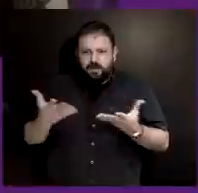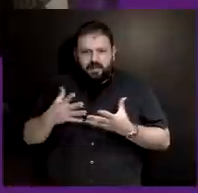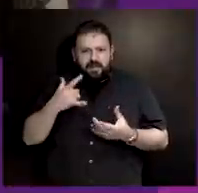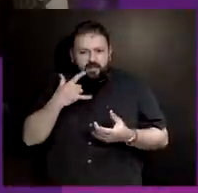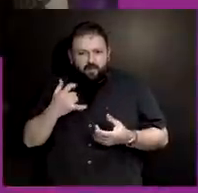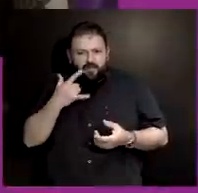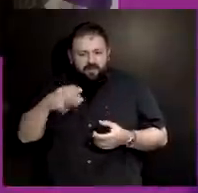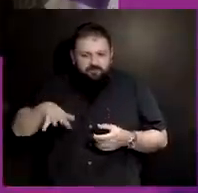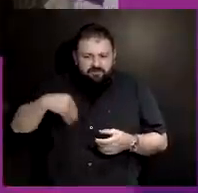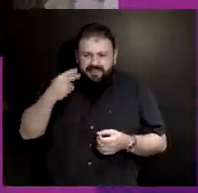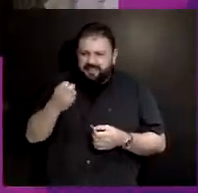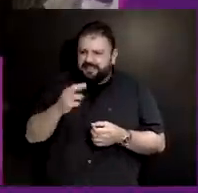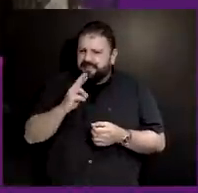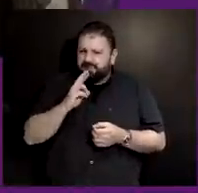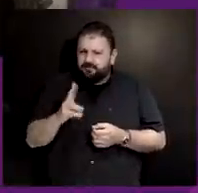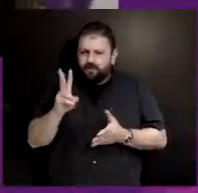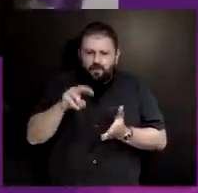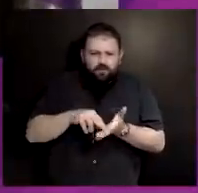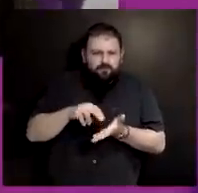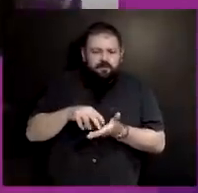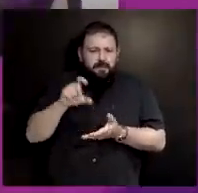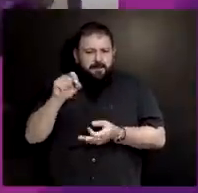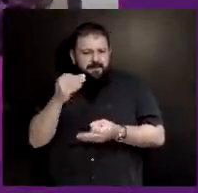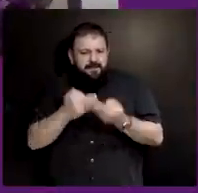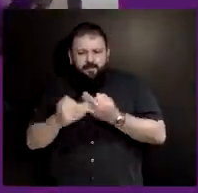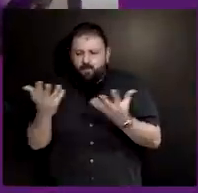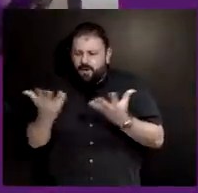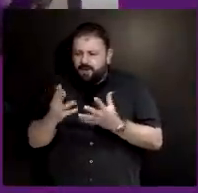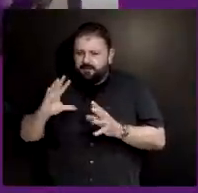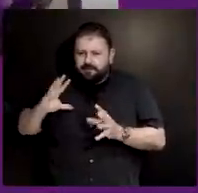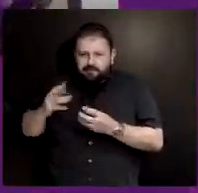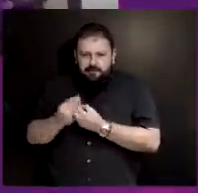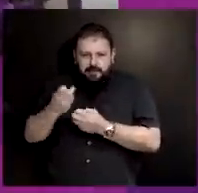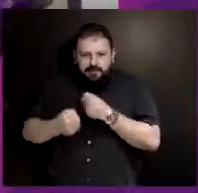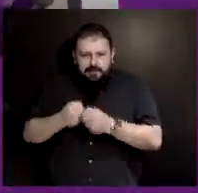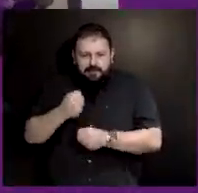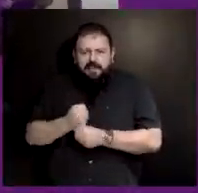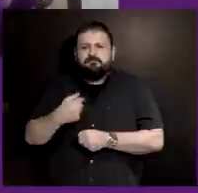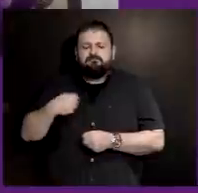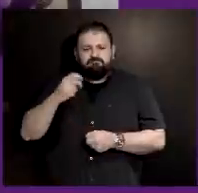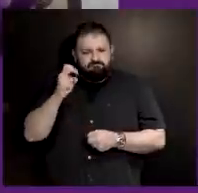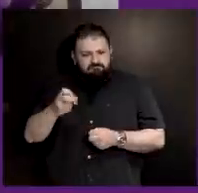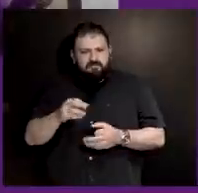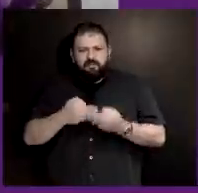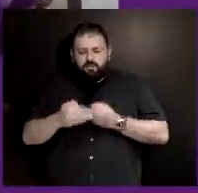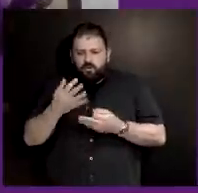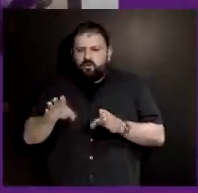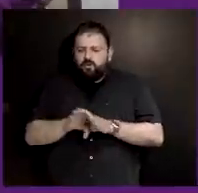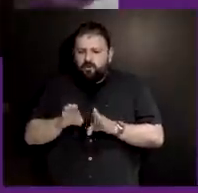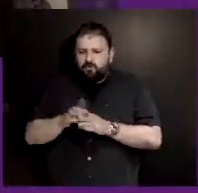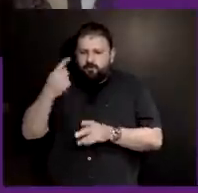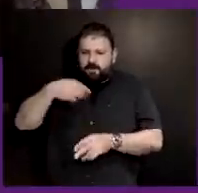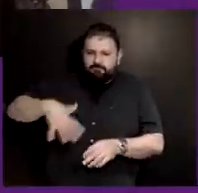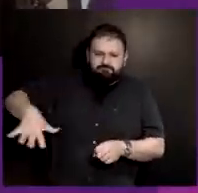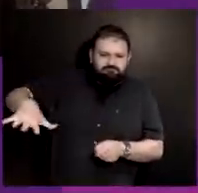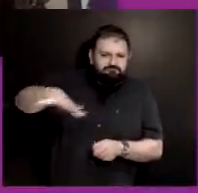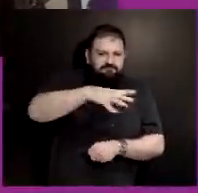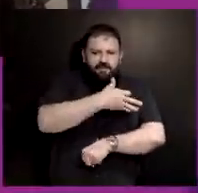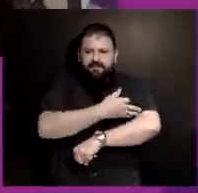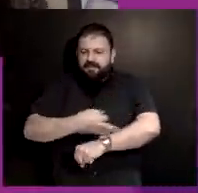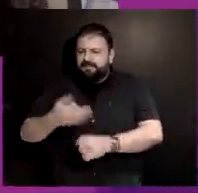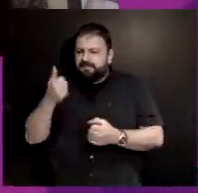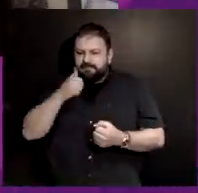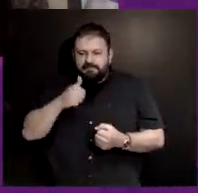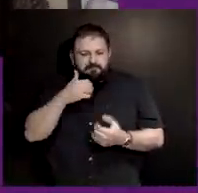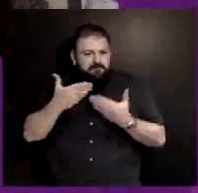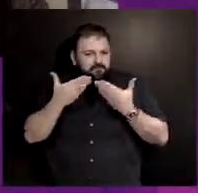un 2020 donde comprendo todo lo que ha significado para nosotros, pero sin duda alguna para nuestra familia Morada, pues ha sido